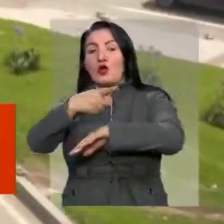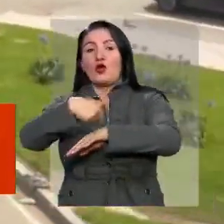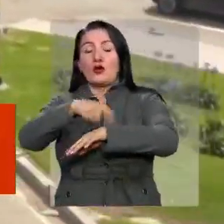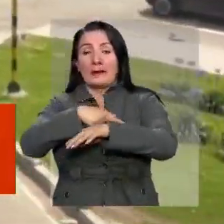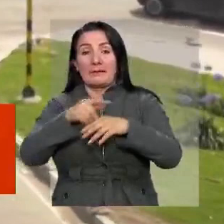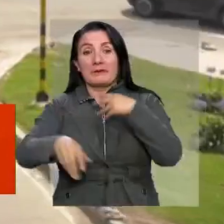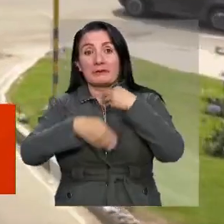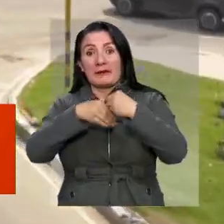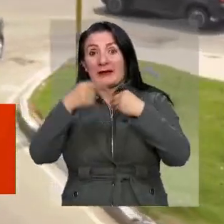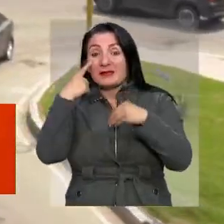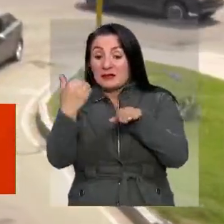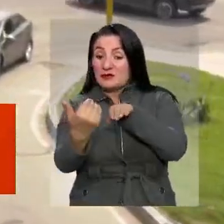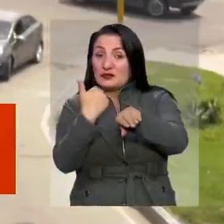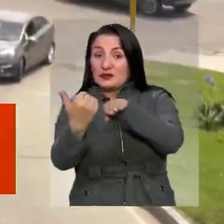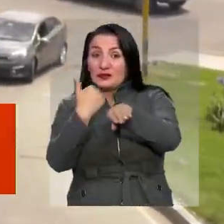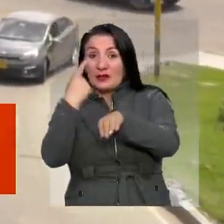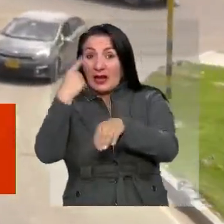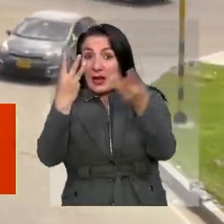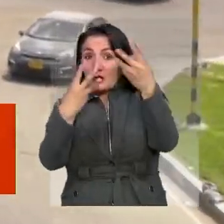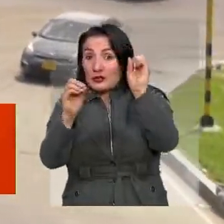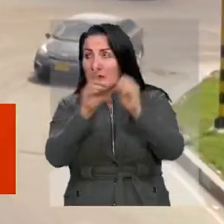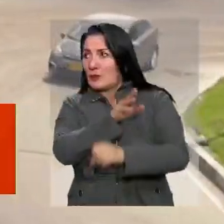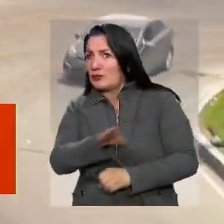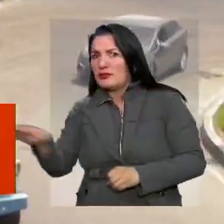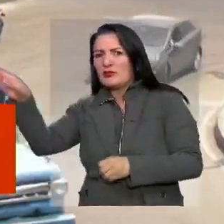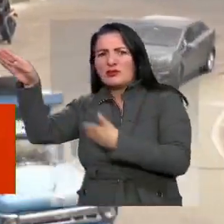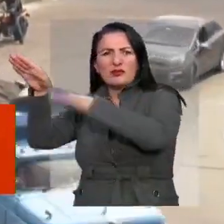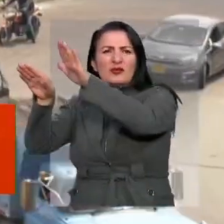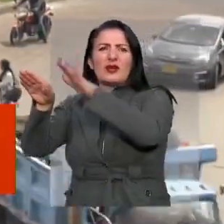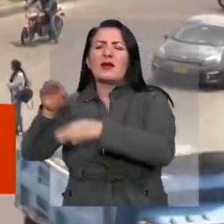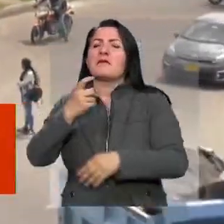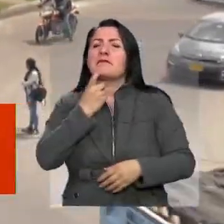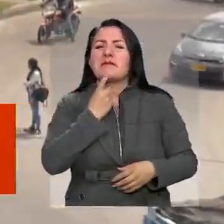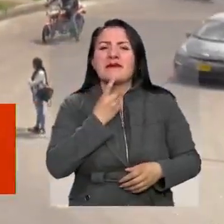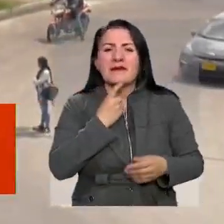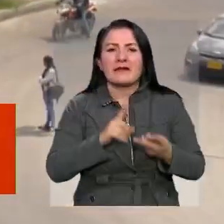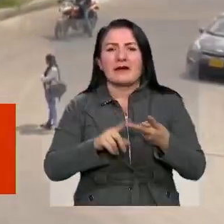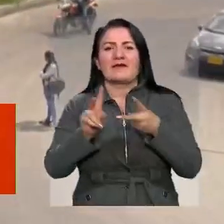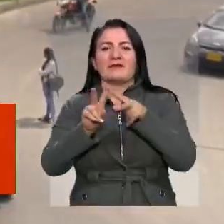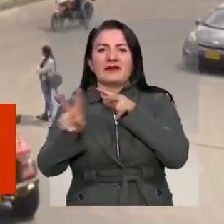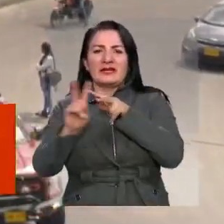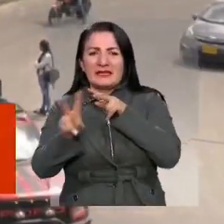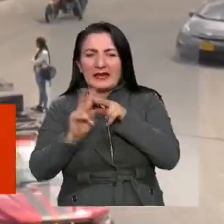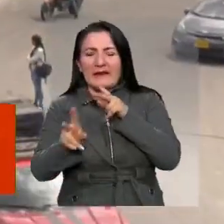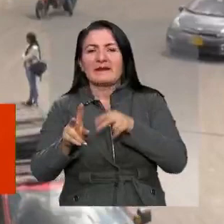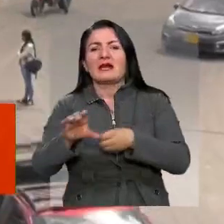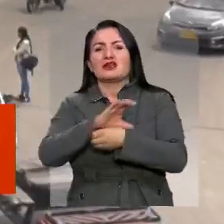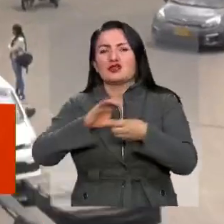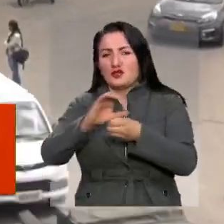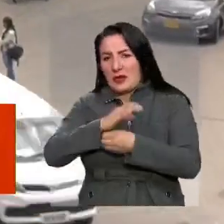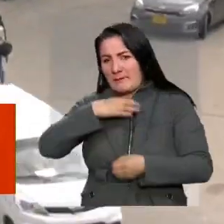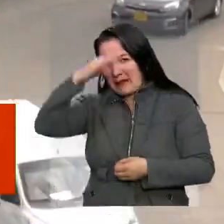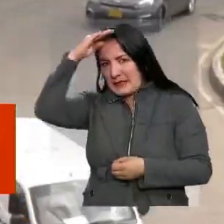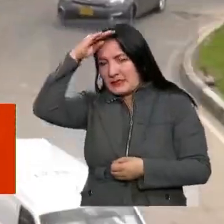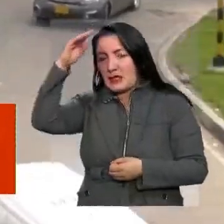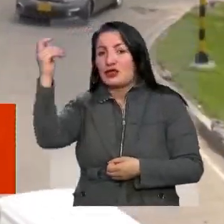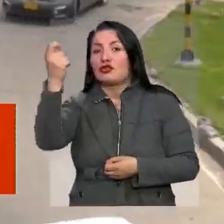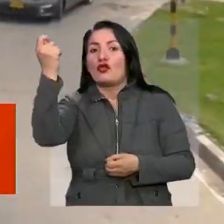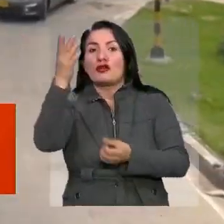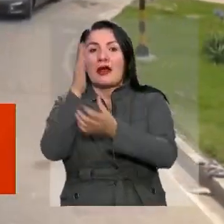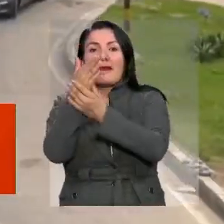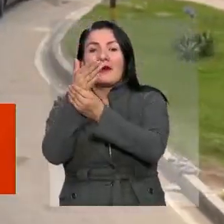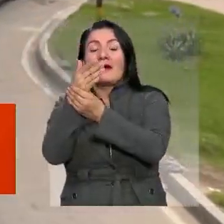que recordar que este corredor vial conduce a los municipios de La Vega, Villeta y ciudades como Medellín, La Dorada, y